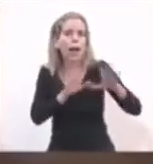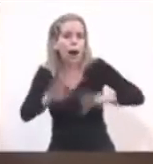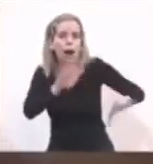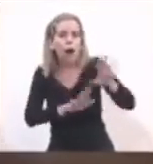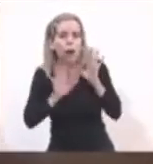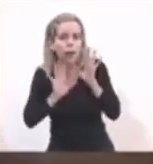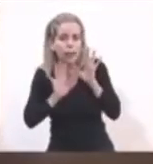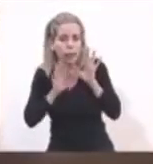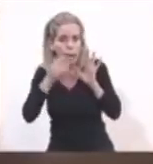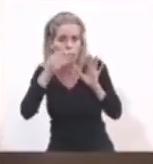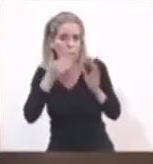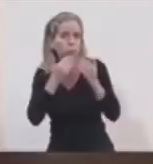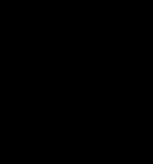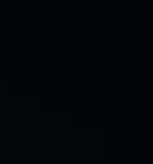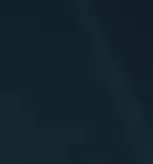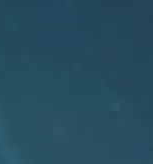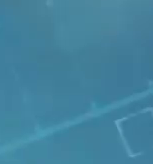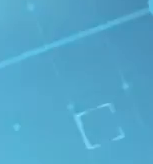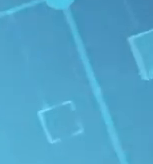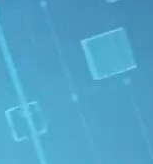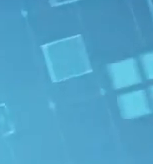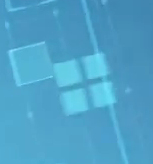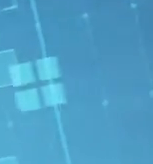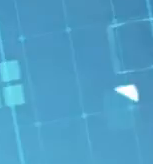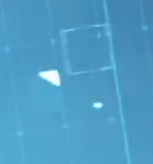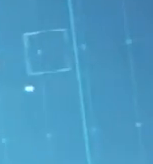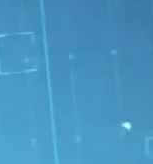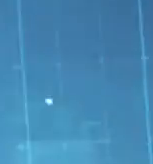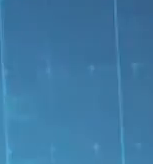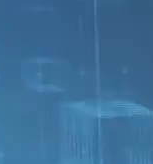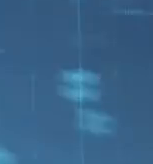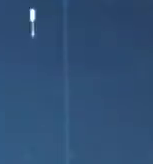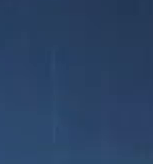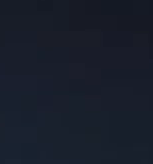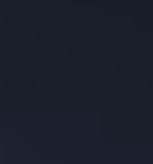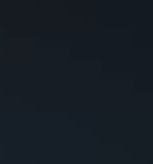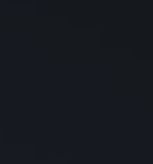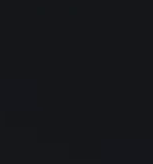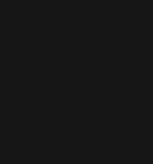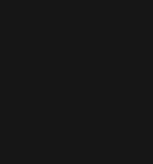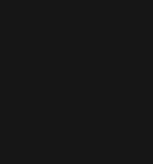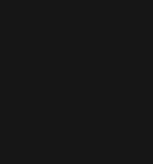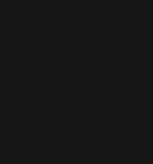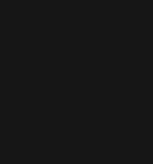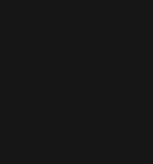es de la parte proporcional que tenemos. Gracias.